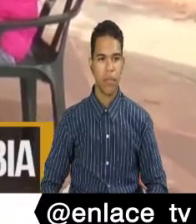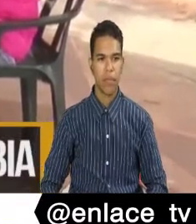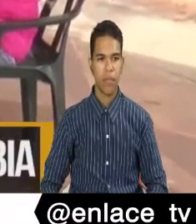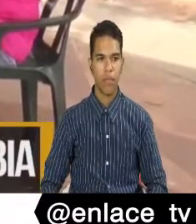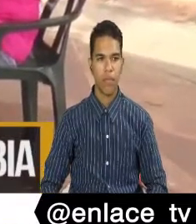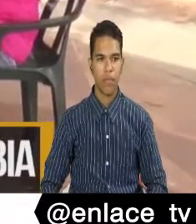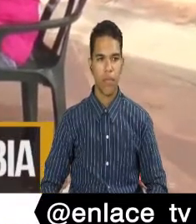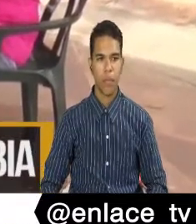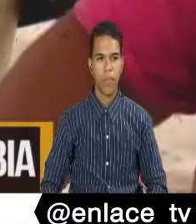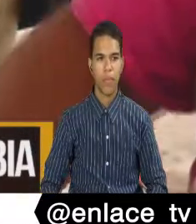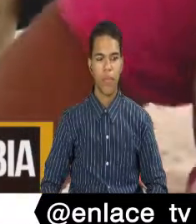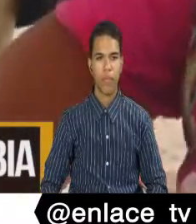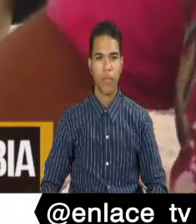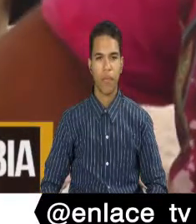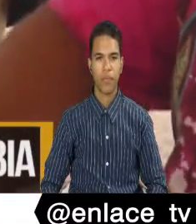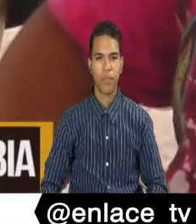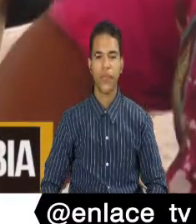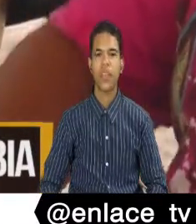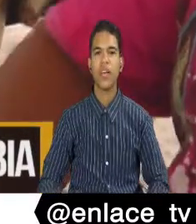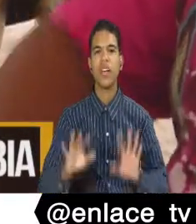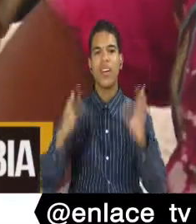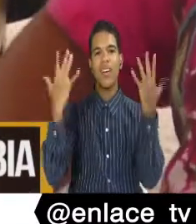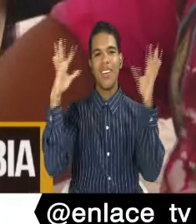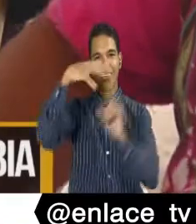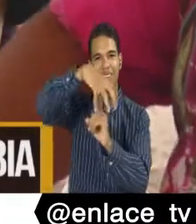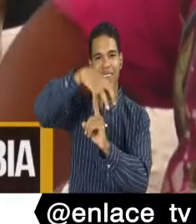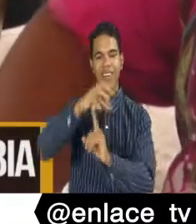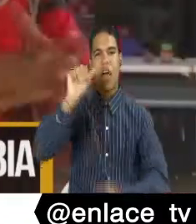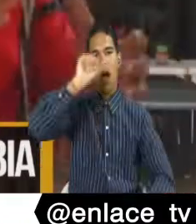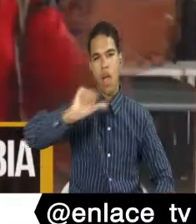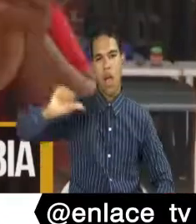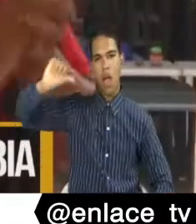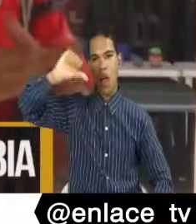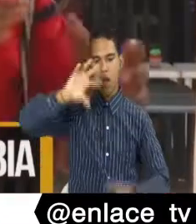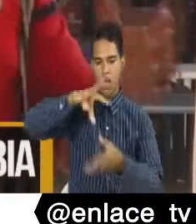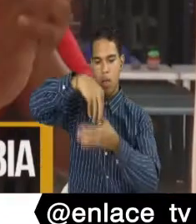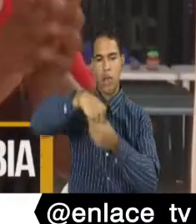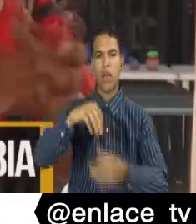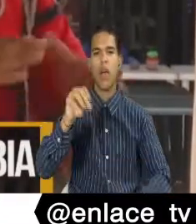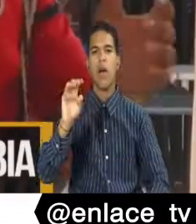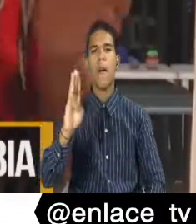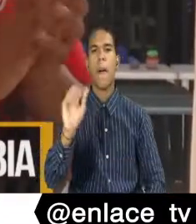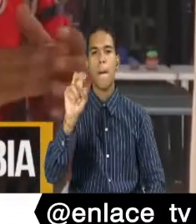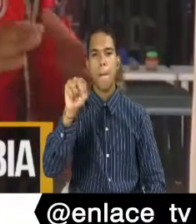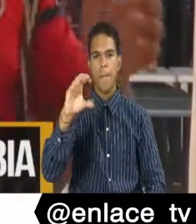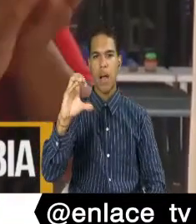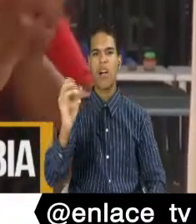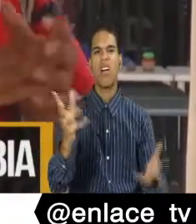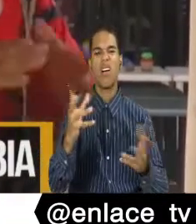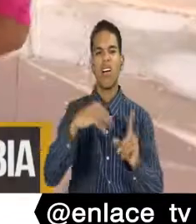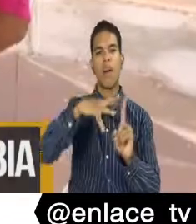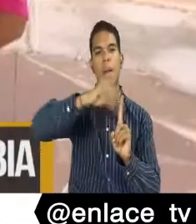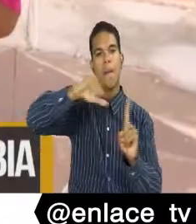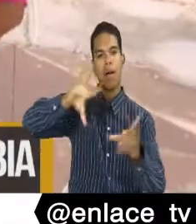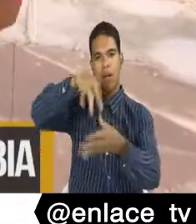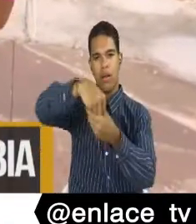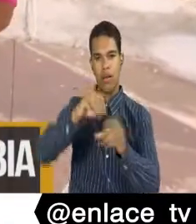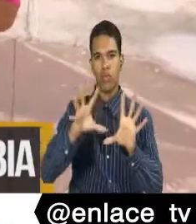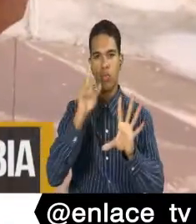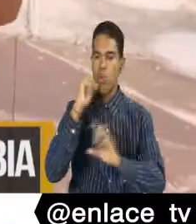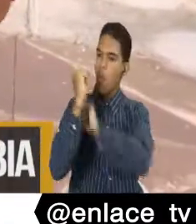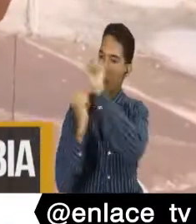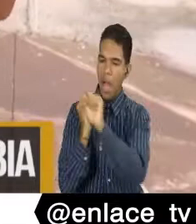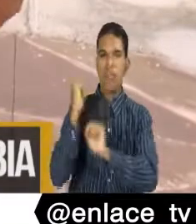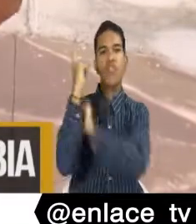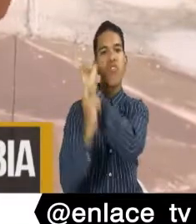Este evento de cultura se llevará a cabo en el mes de agosto en el municipio del Banco en el departamento del Magdalena, que cada año alberga una festividad que